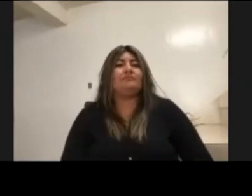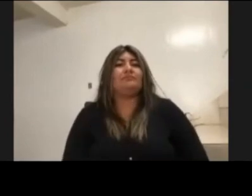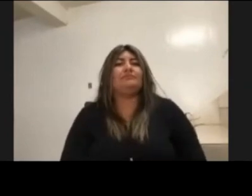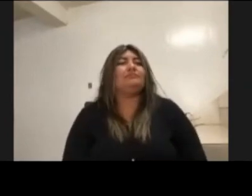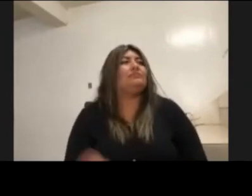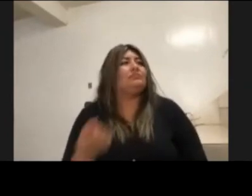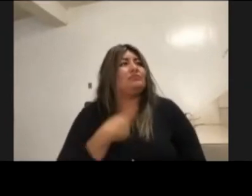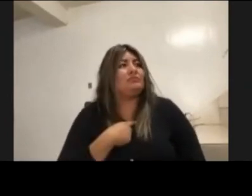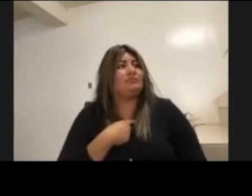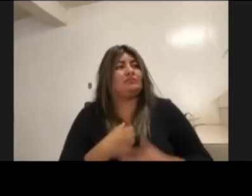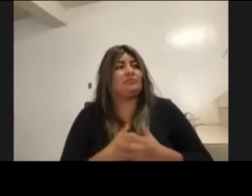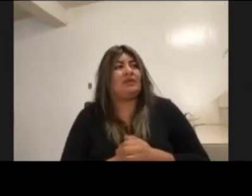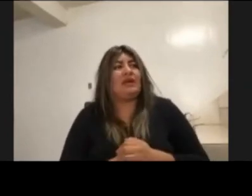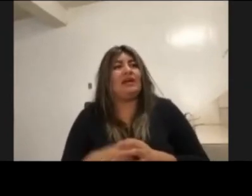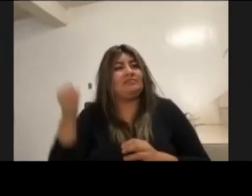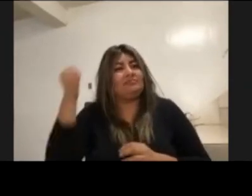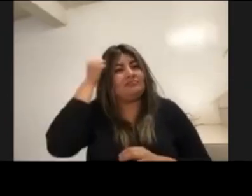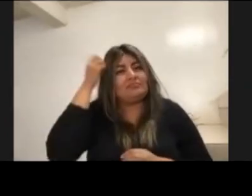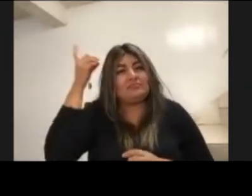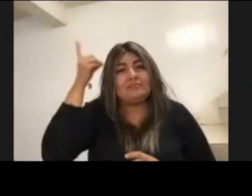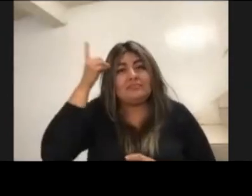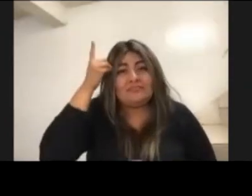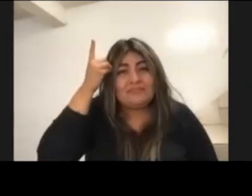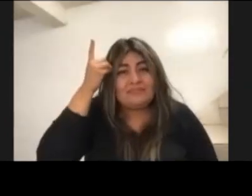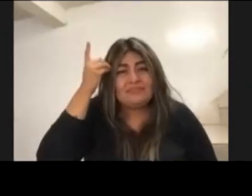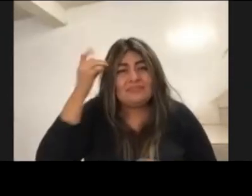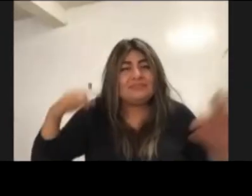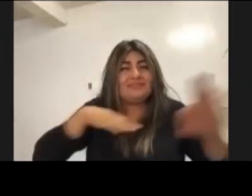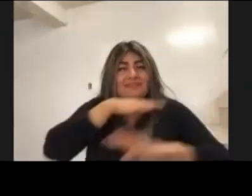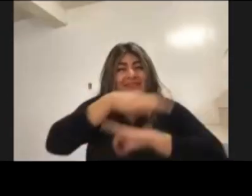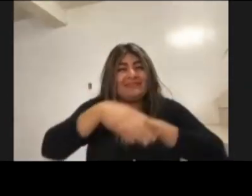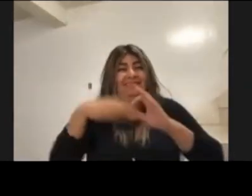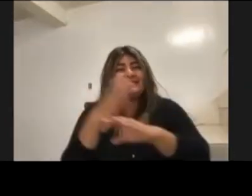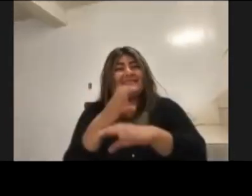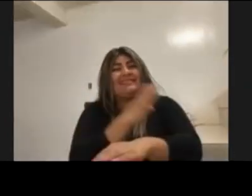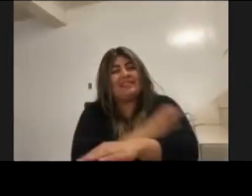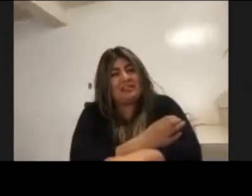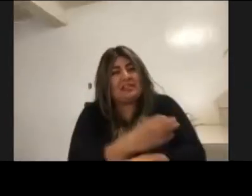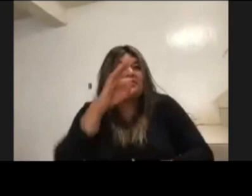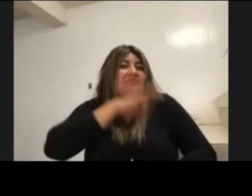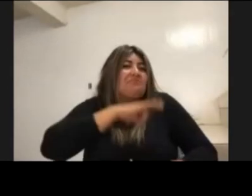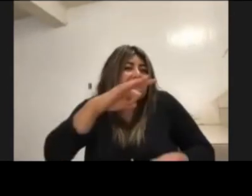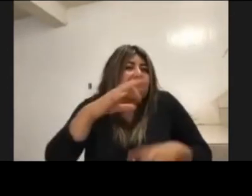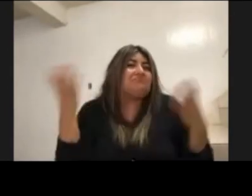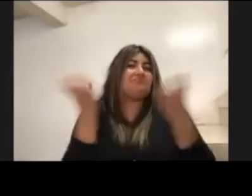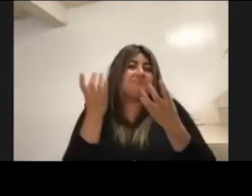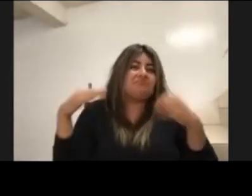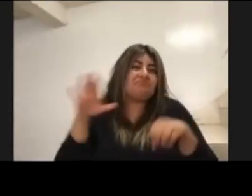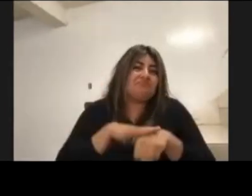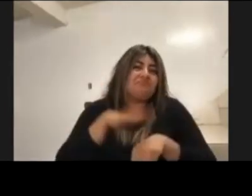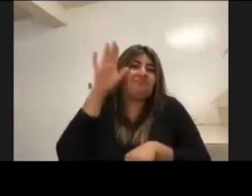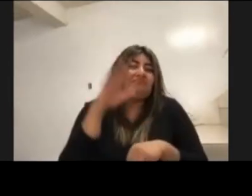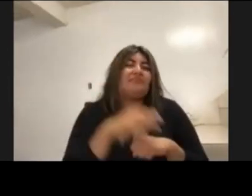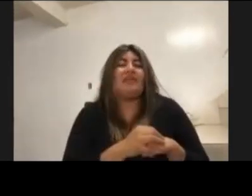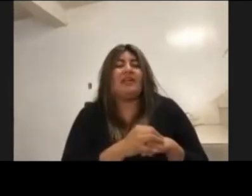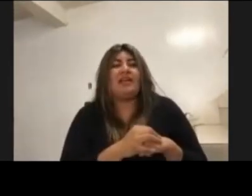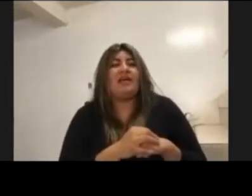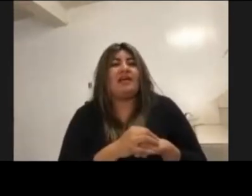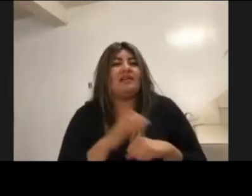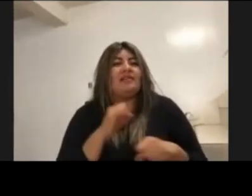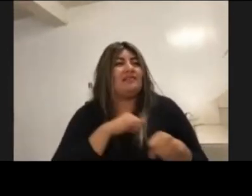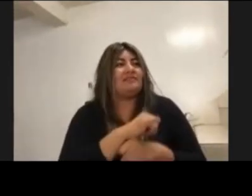Los otros compañeros, sobre todo aquellos que pueden investigar, que tienen muchísimas inquietudes, muchos